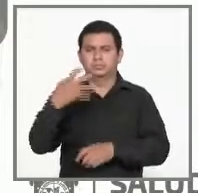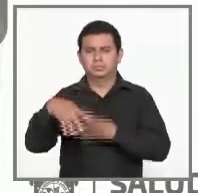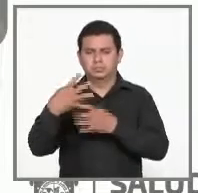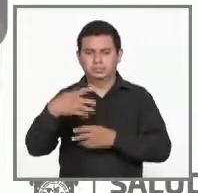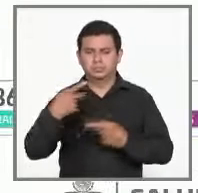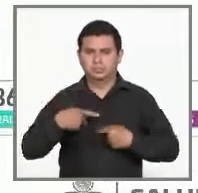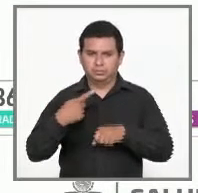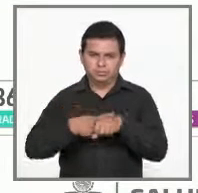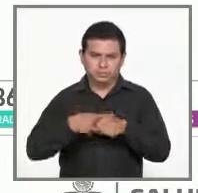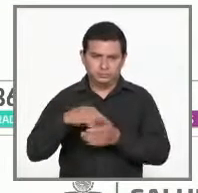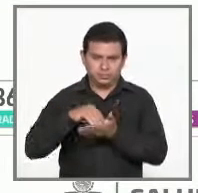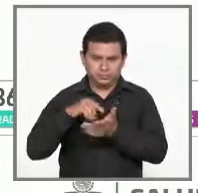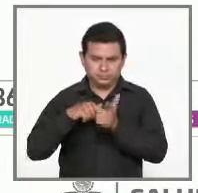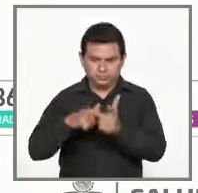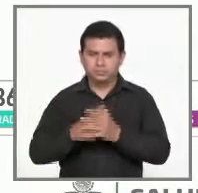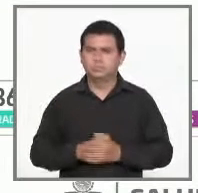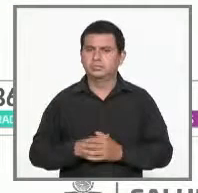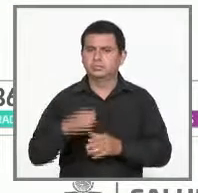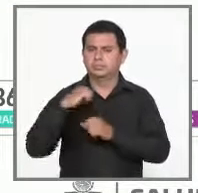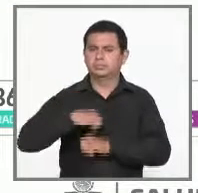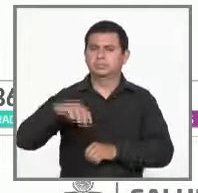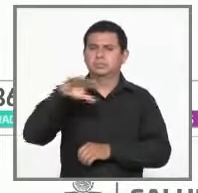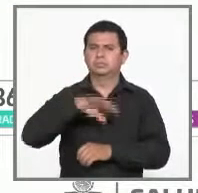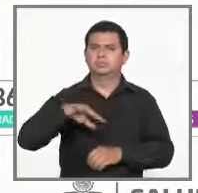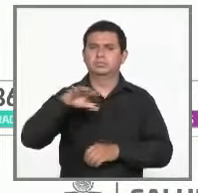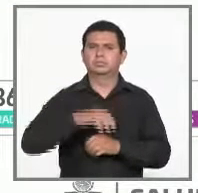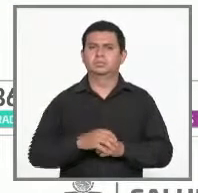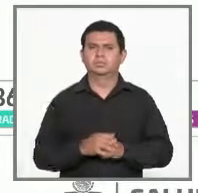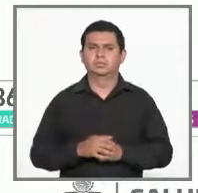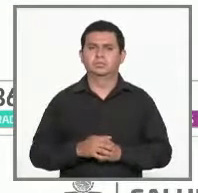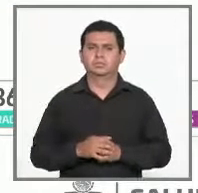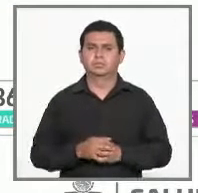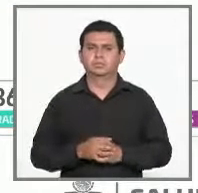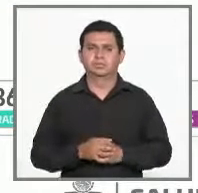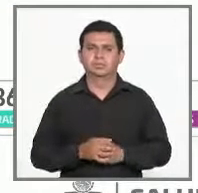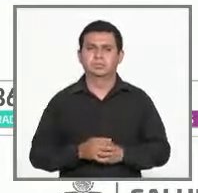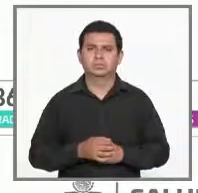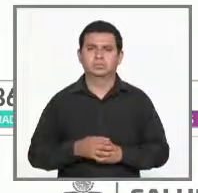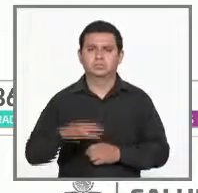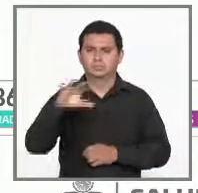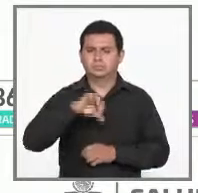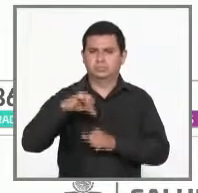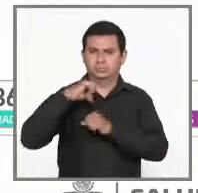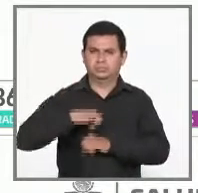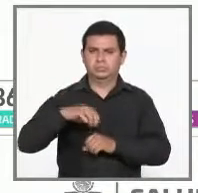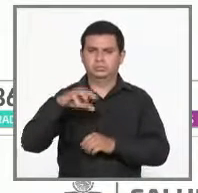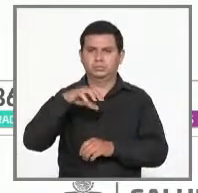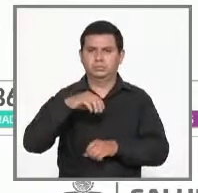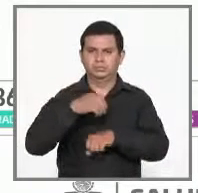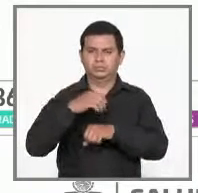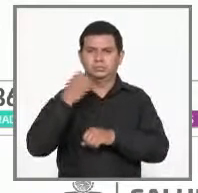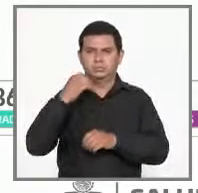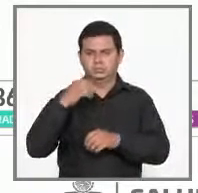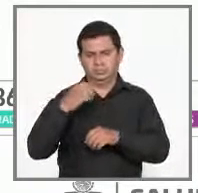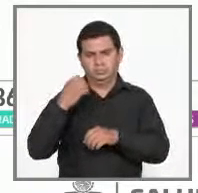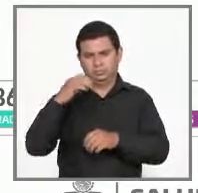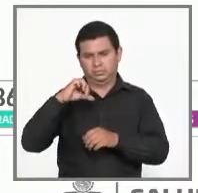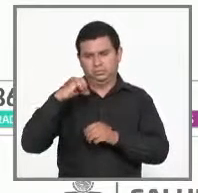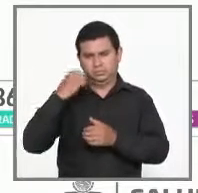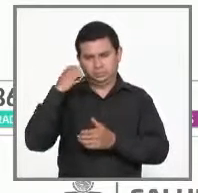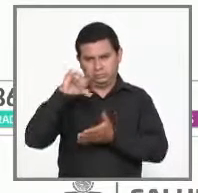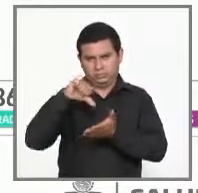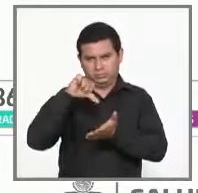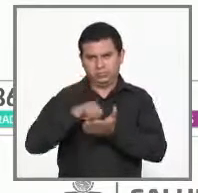a nivel jurisdiccional tenemos que prevalece más a nivel de valles centrales un número confirmado